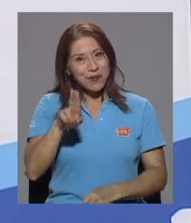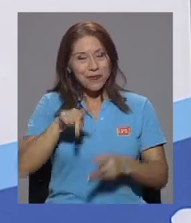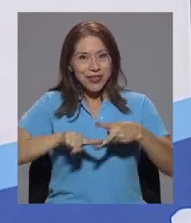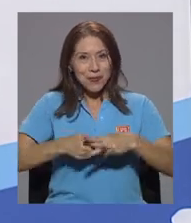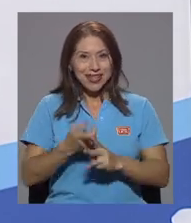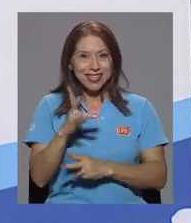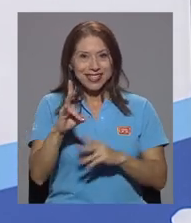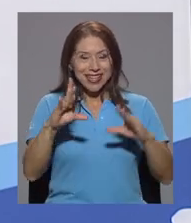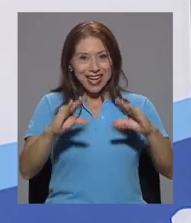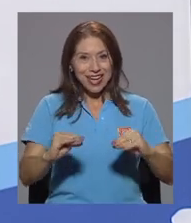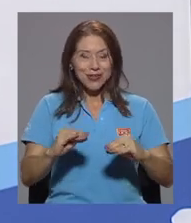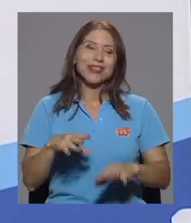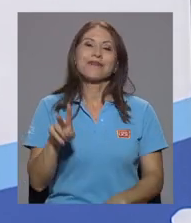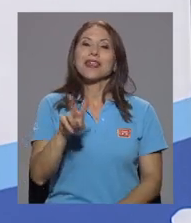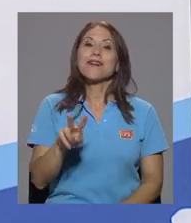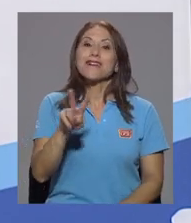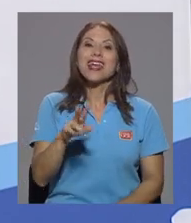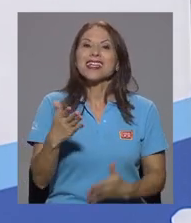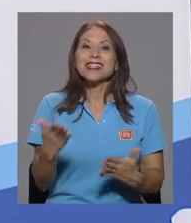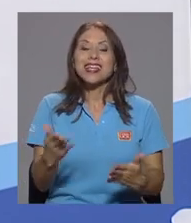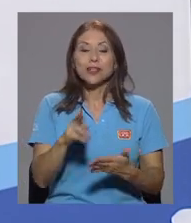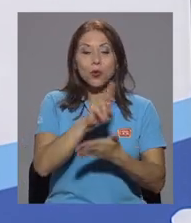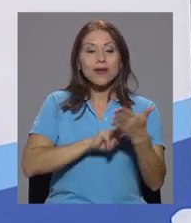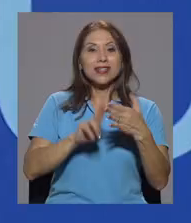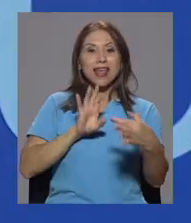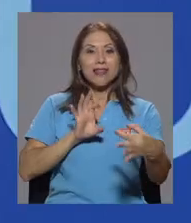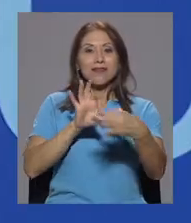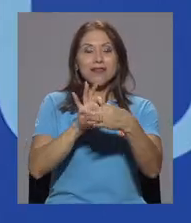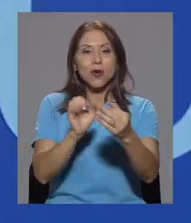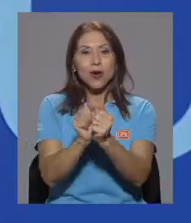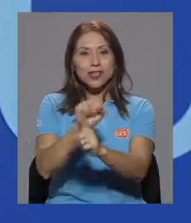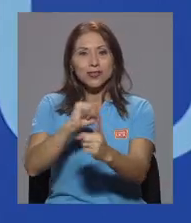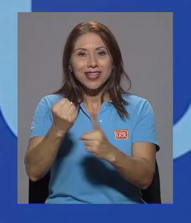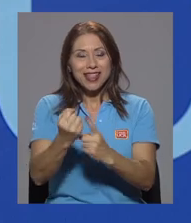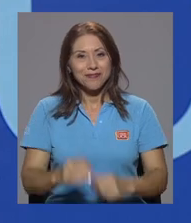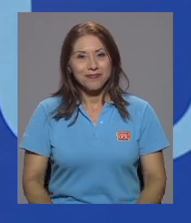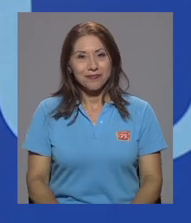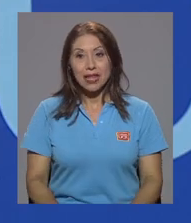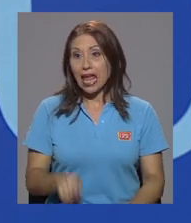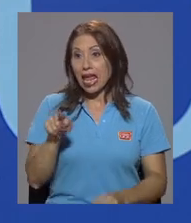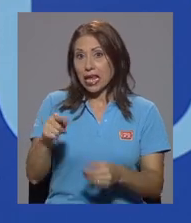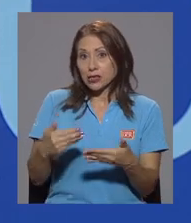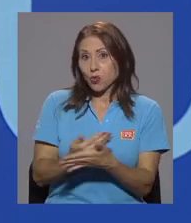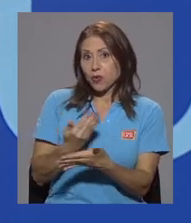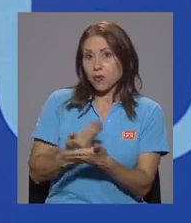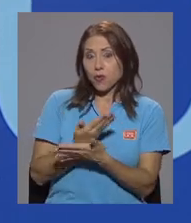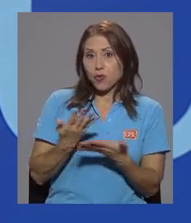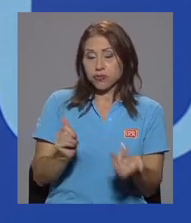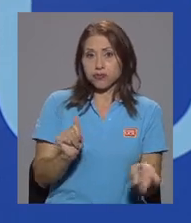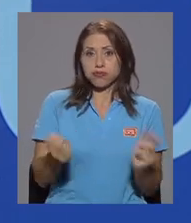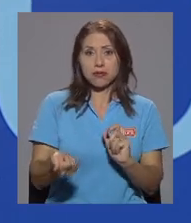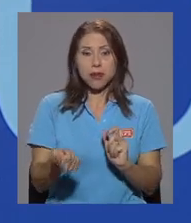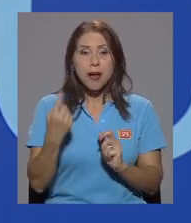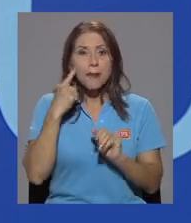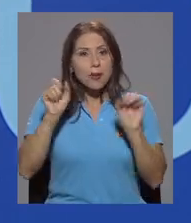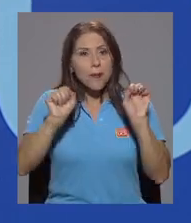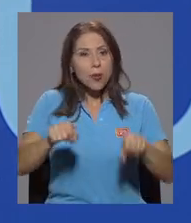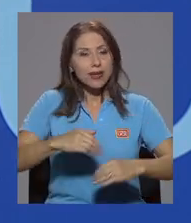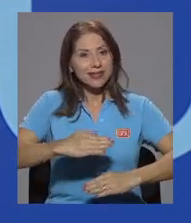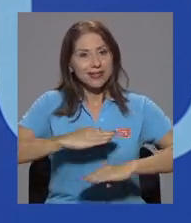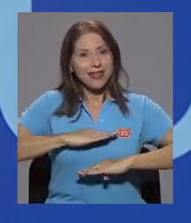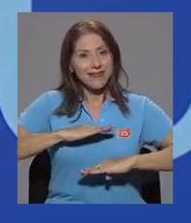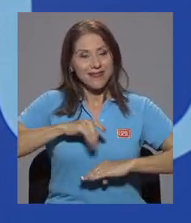y el día viernes la relación de universidad con la sociedad en esta innovación para poder satisfacer las